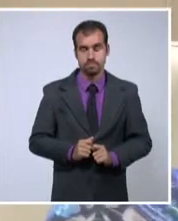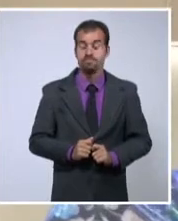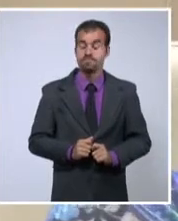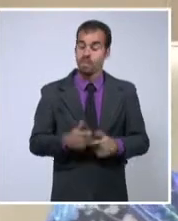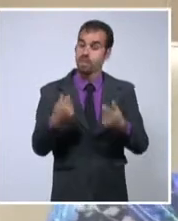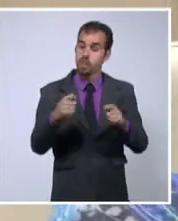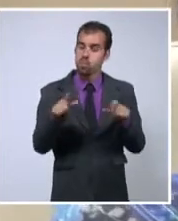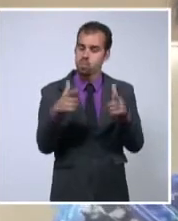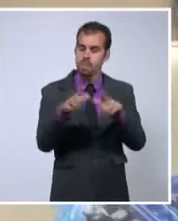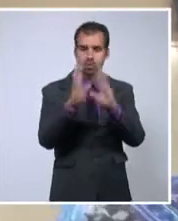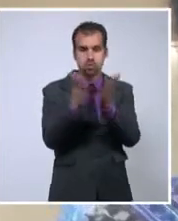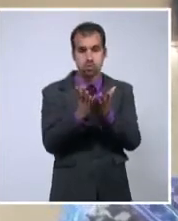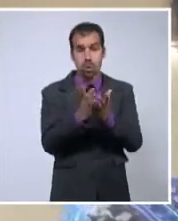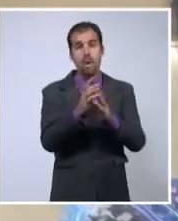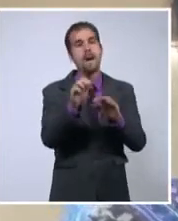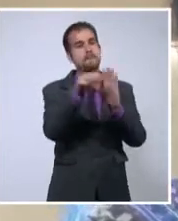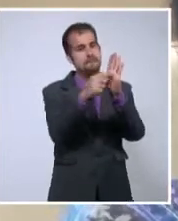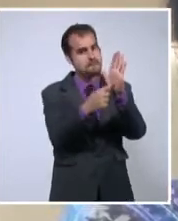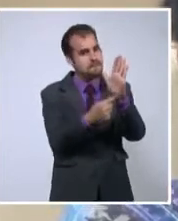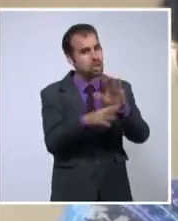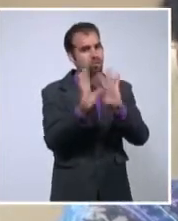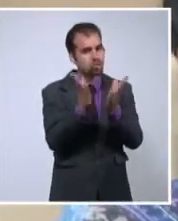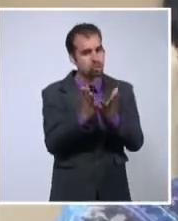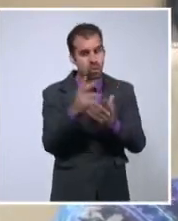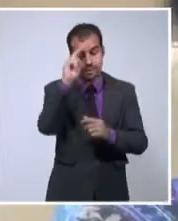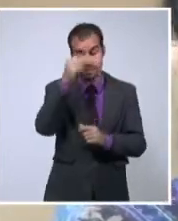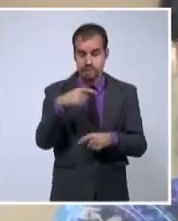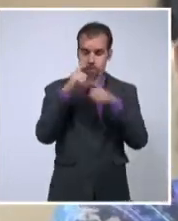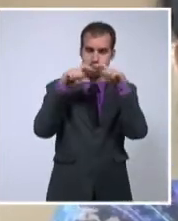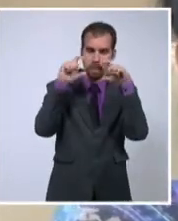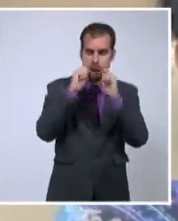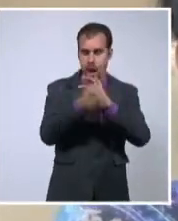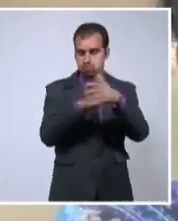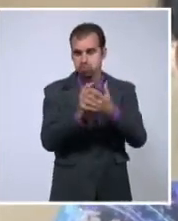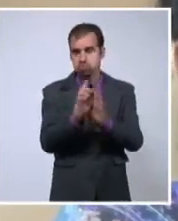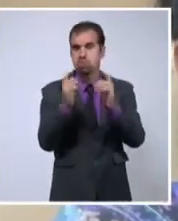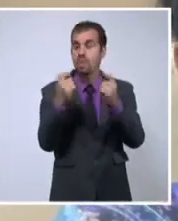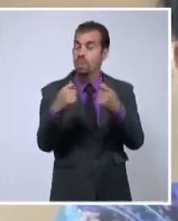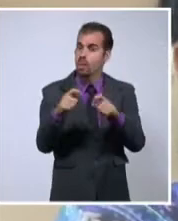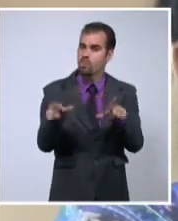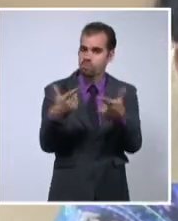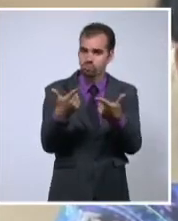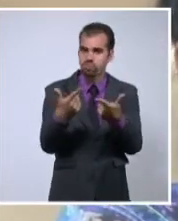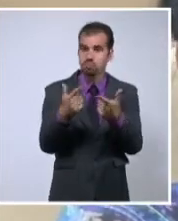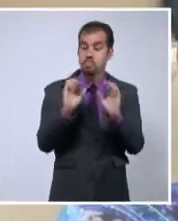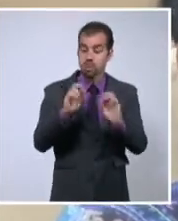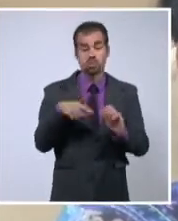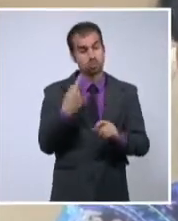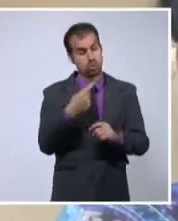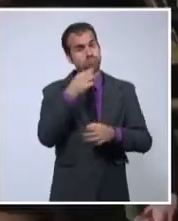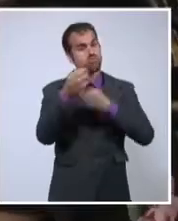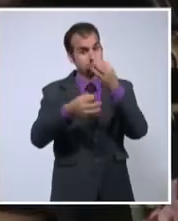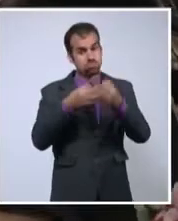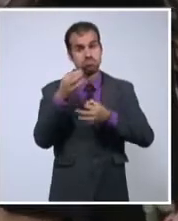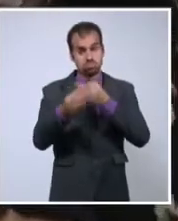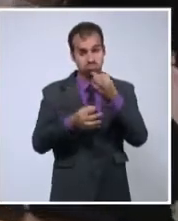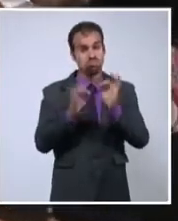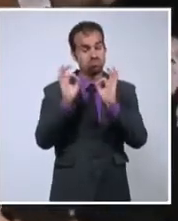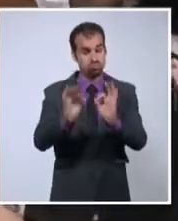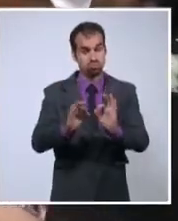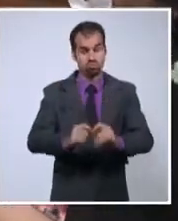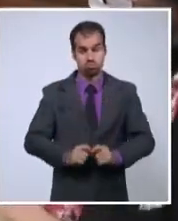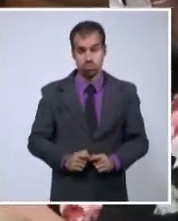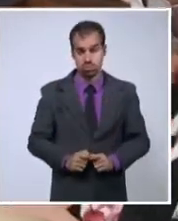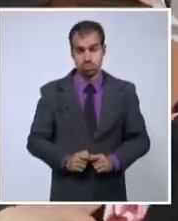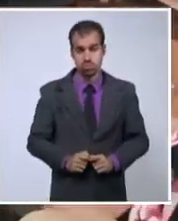de cumplir las medidas sanitarias. Eso es lo que estamos alertando y es lo que los pronósticos nos están diciendo. También